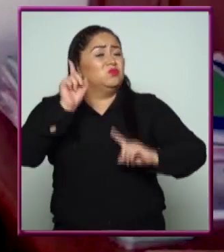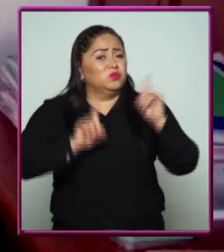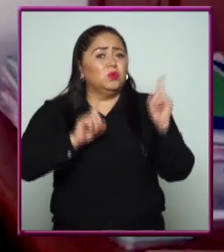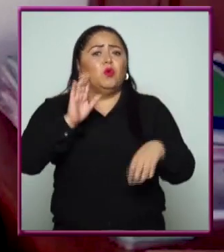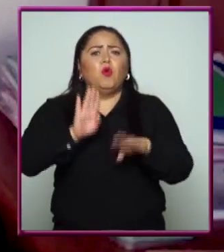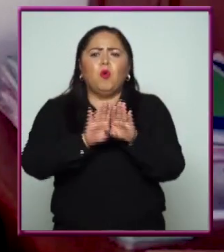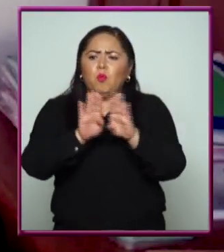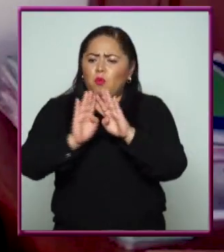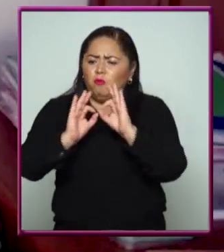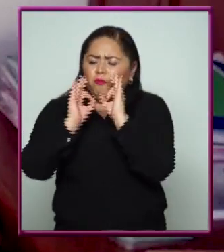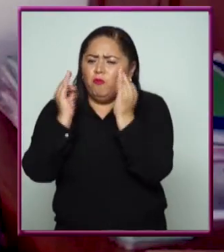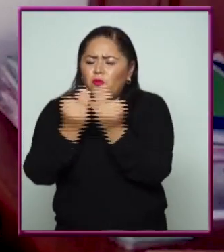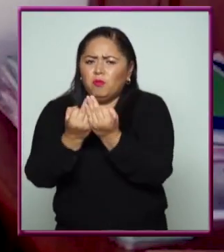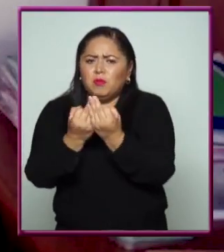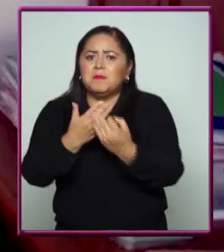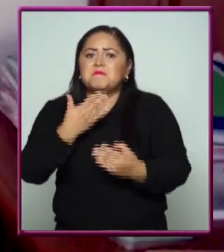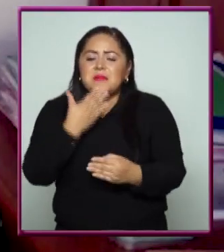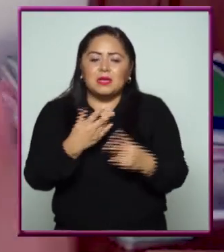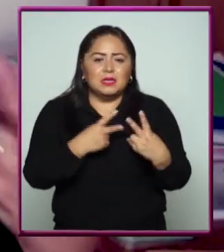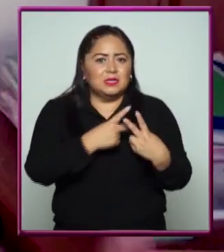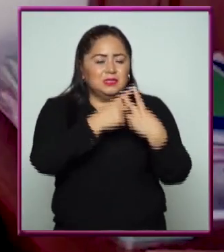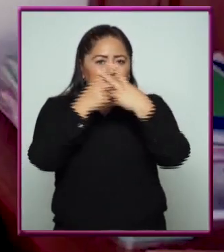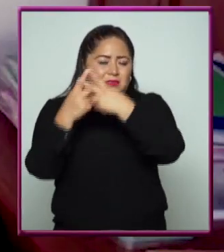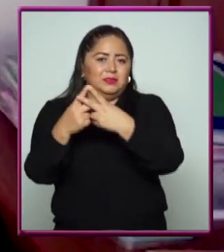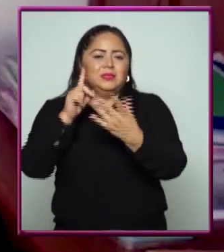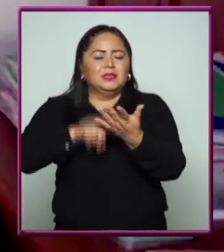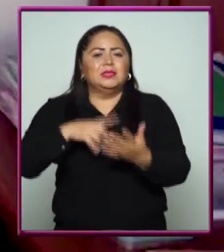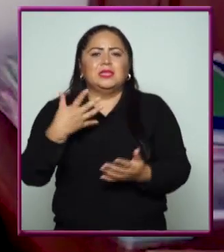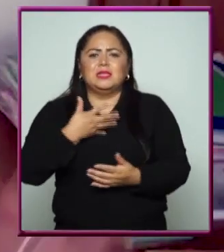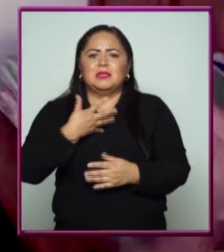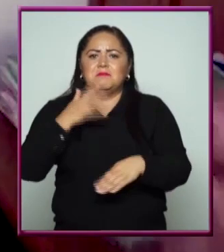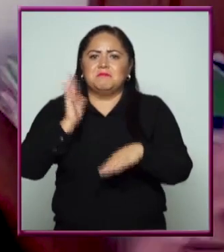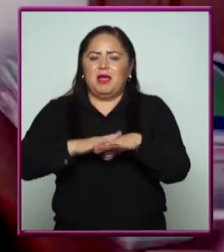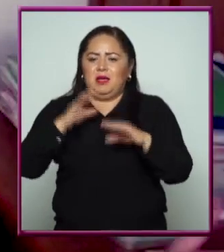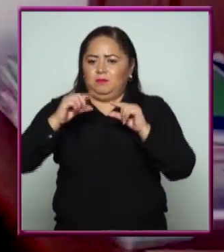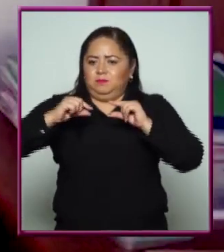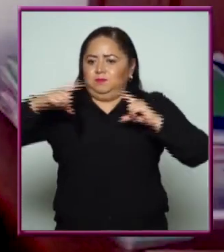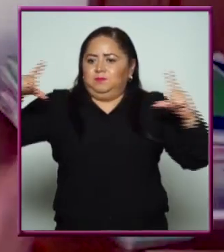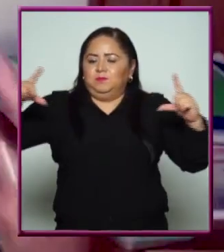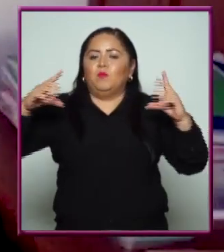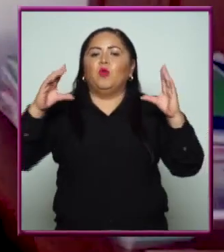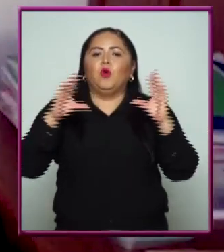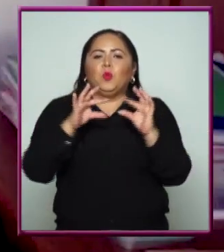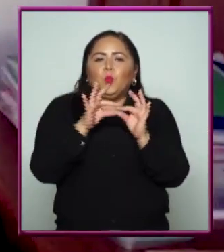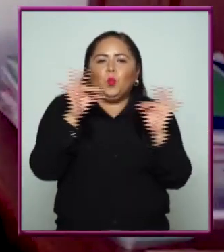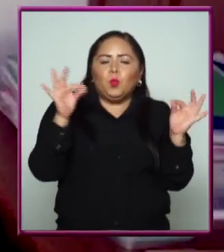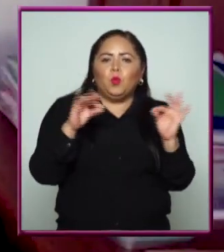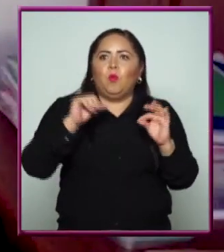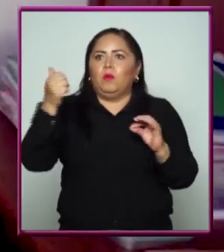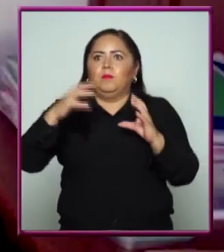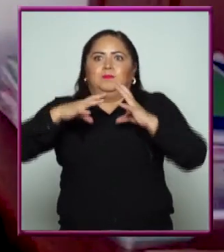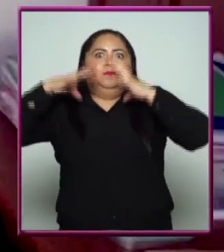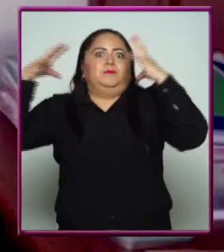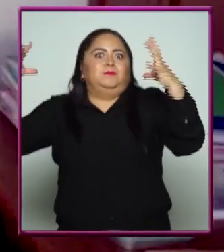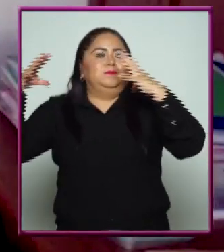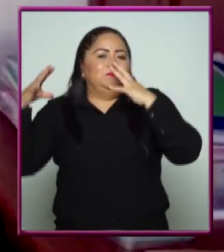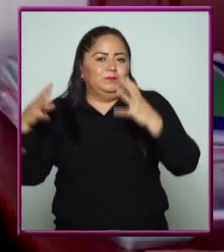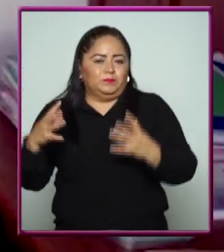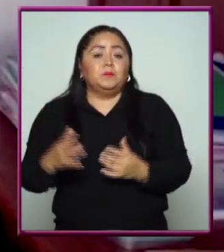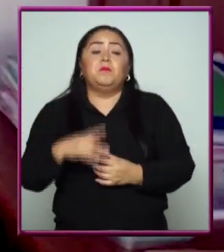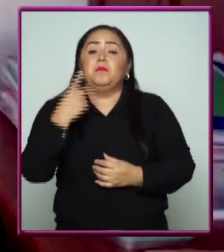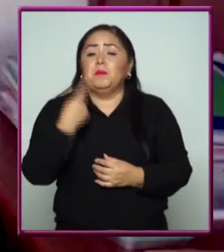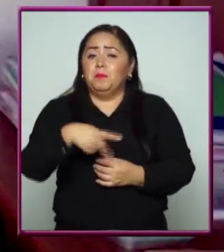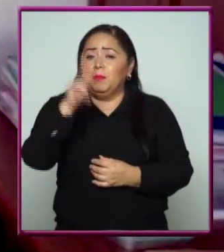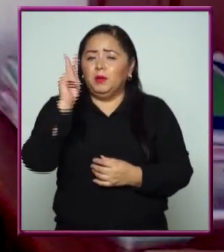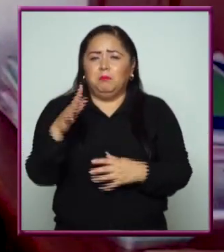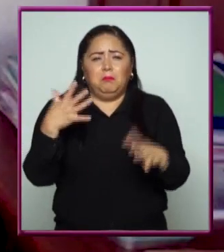cómo se forman bien las estrellas que tienen más masa, las más gordotas, las más grandotas,